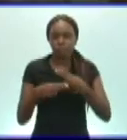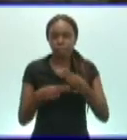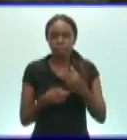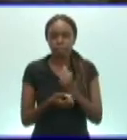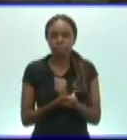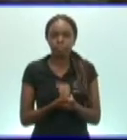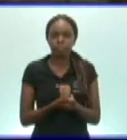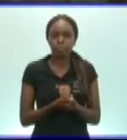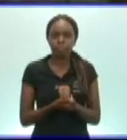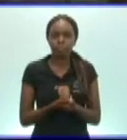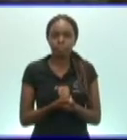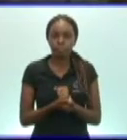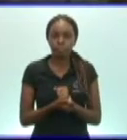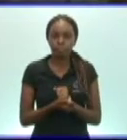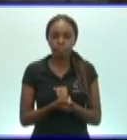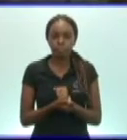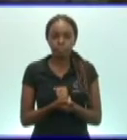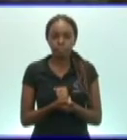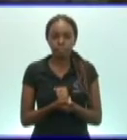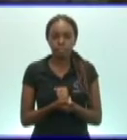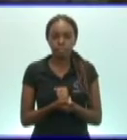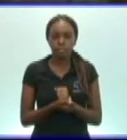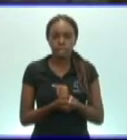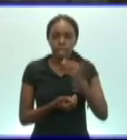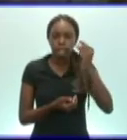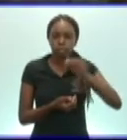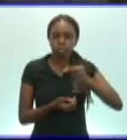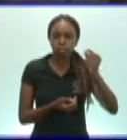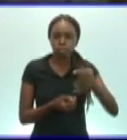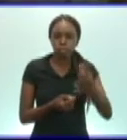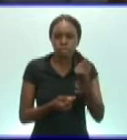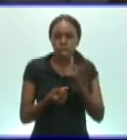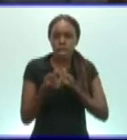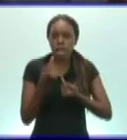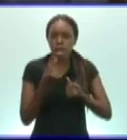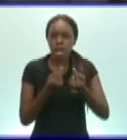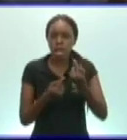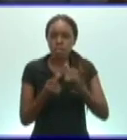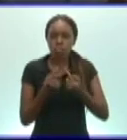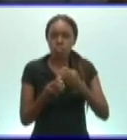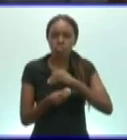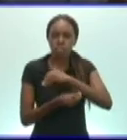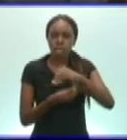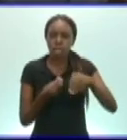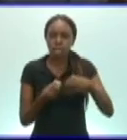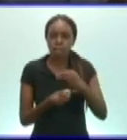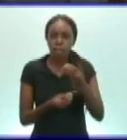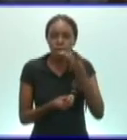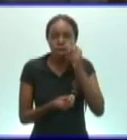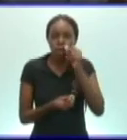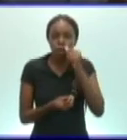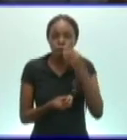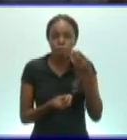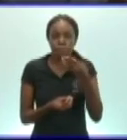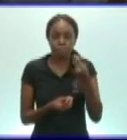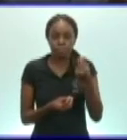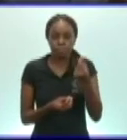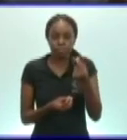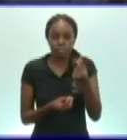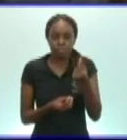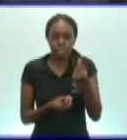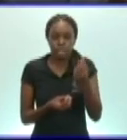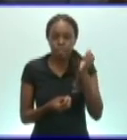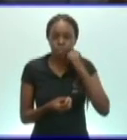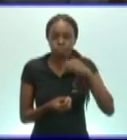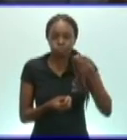Quizás como muy pocos hayan creído, se había convertido en uno de los hombres más ricos de esta región, quizás solamente